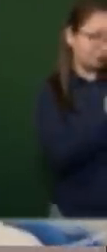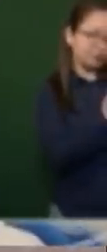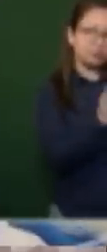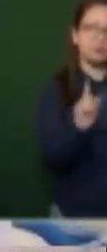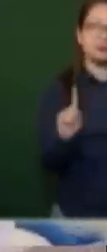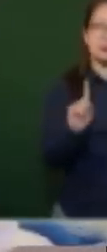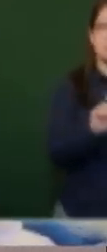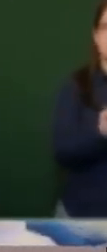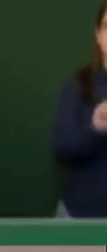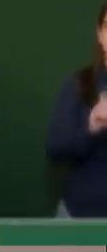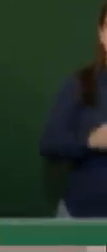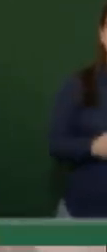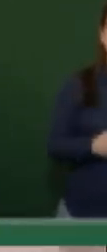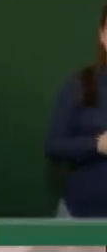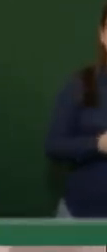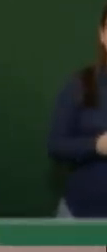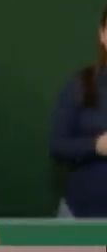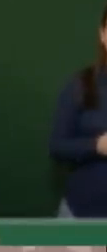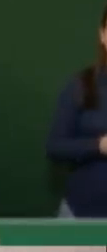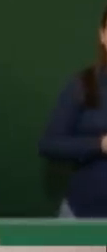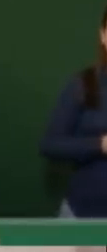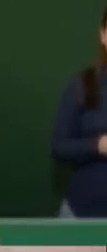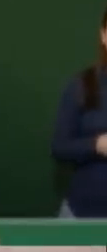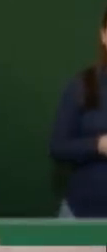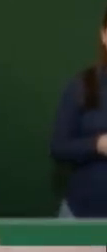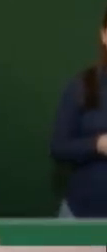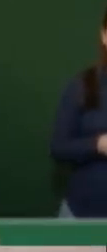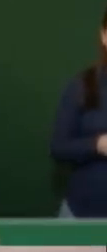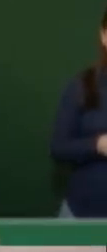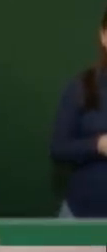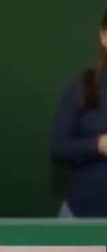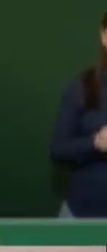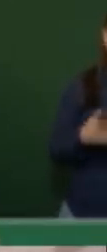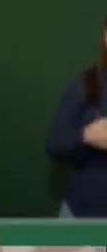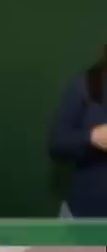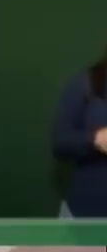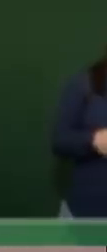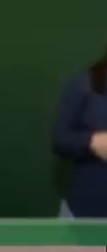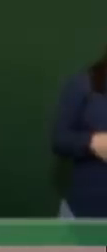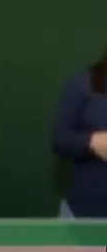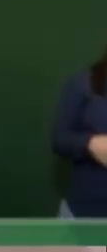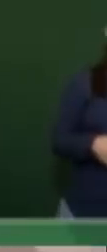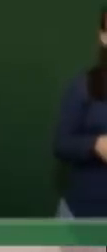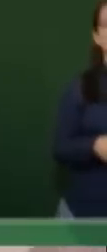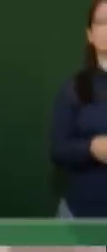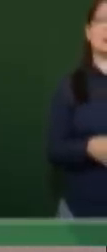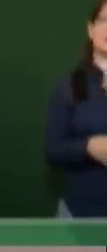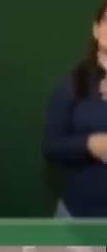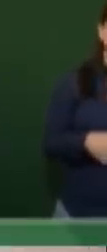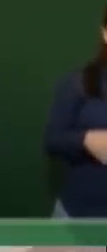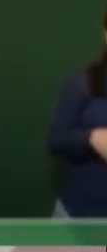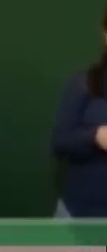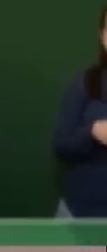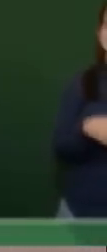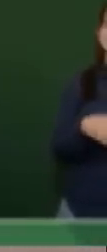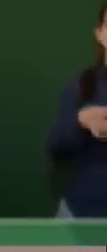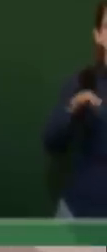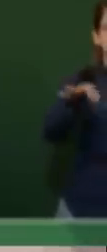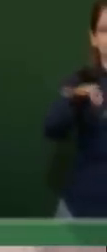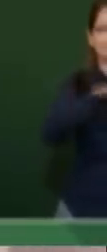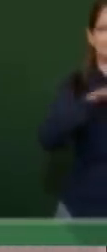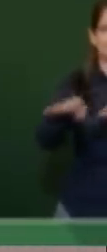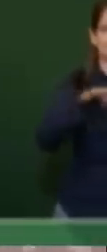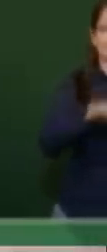Ana Laura, pues que se debe ya de permitir que los privados puedan vacunar a la población abierta, ¿no? La